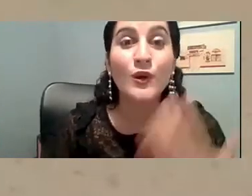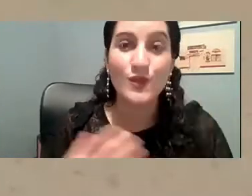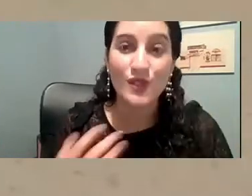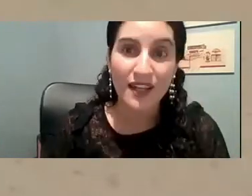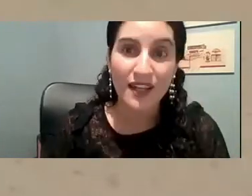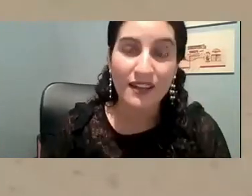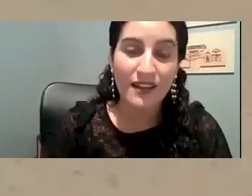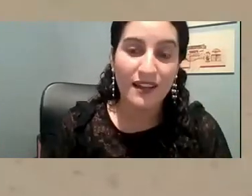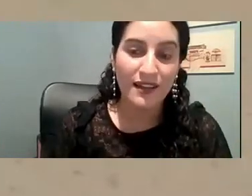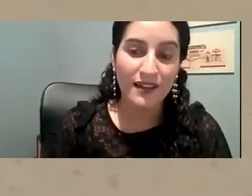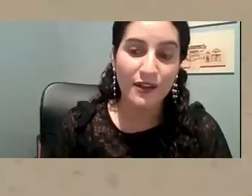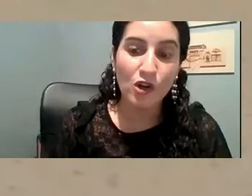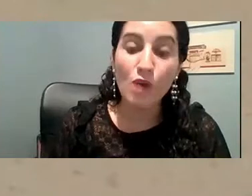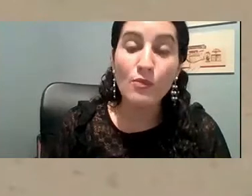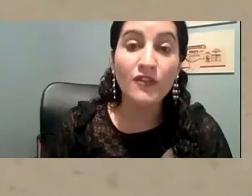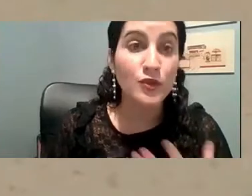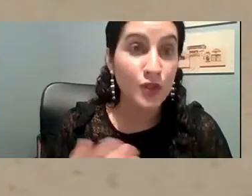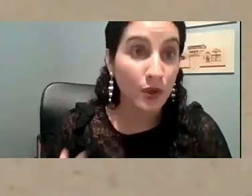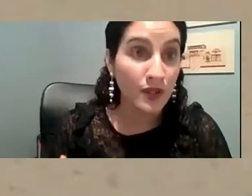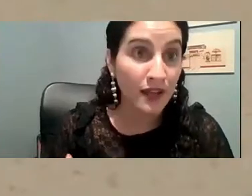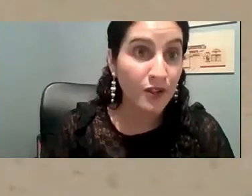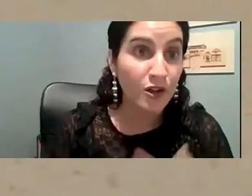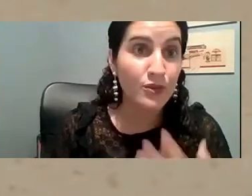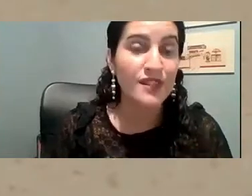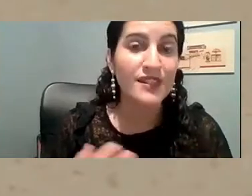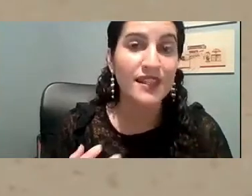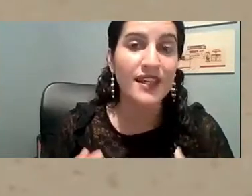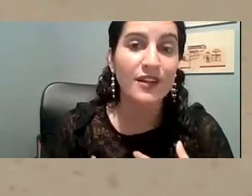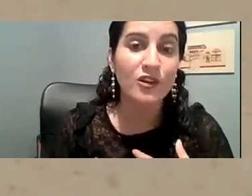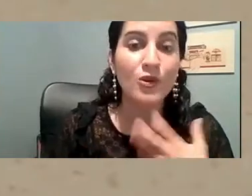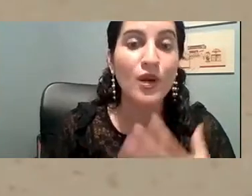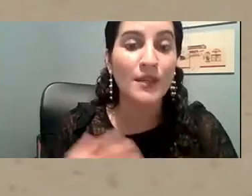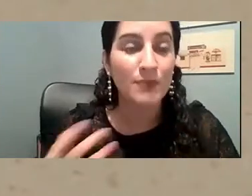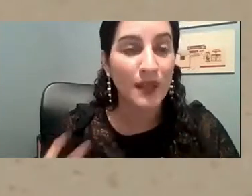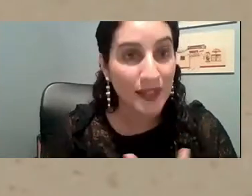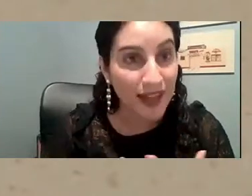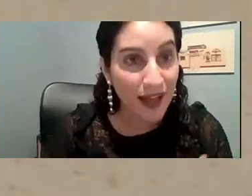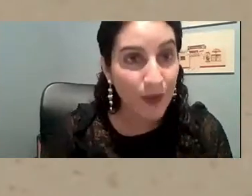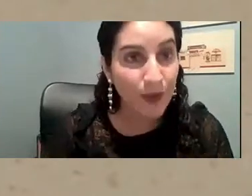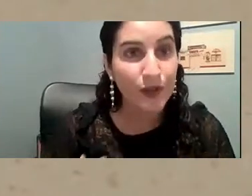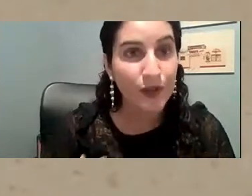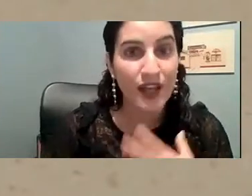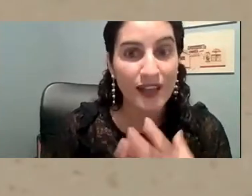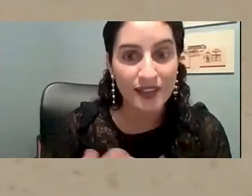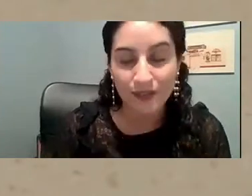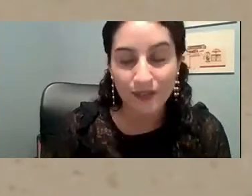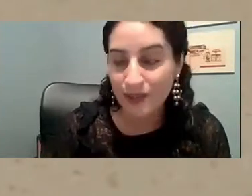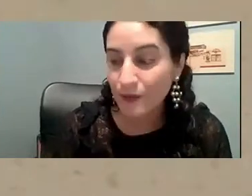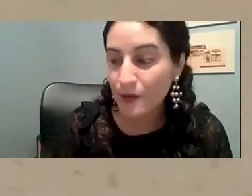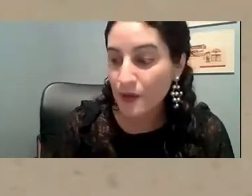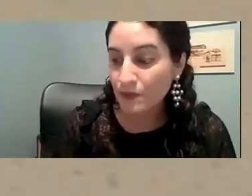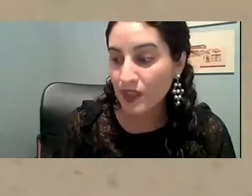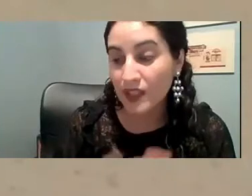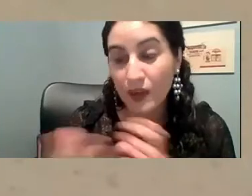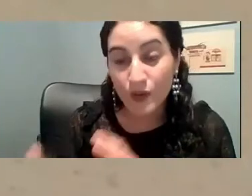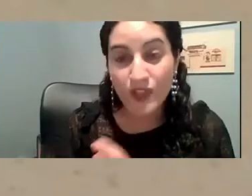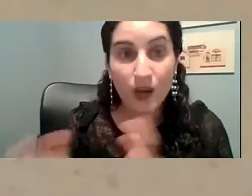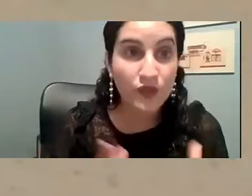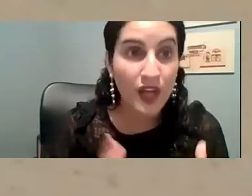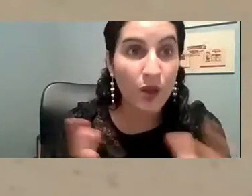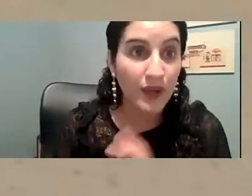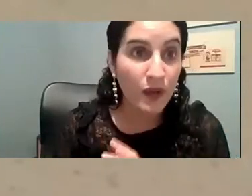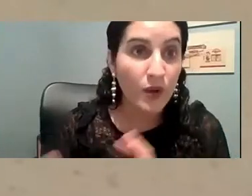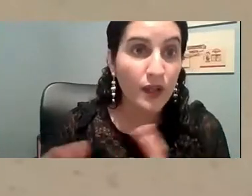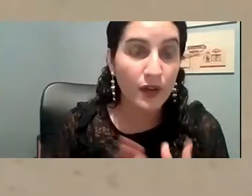queremos conocer cómo funciona y cómo se sigue, cómo lo han implementado, qué cosa ha servido y qué cosa